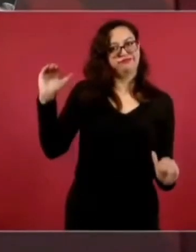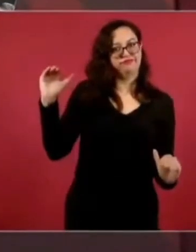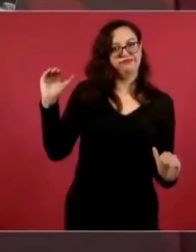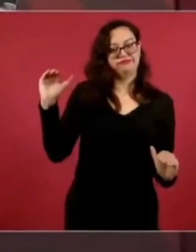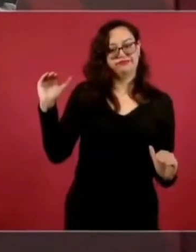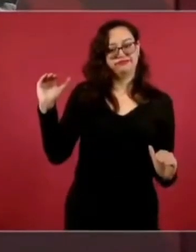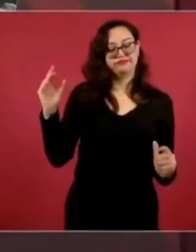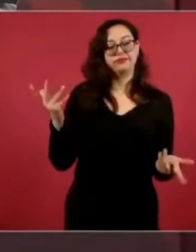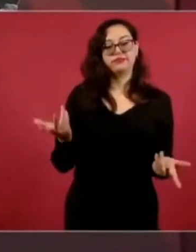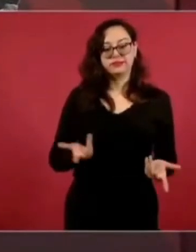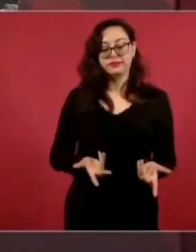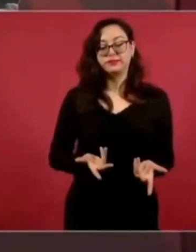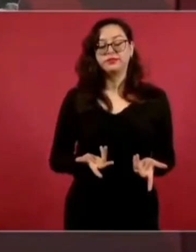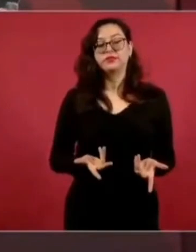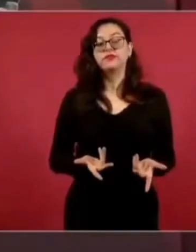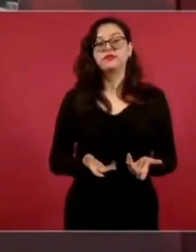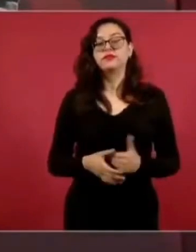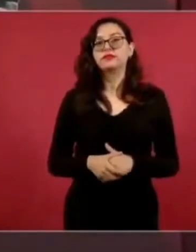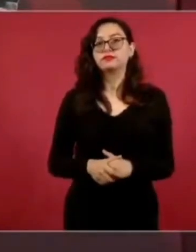estos